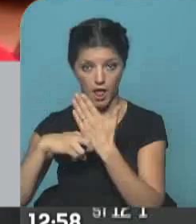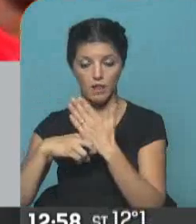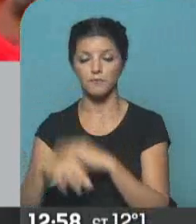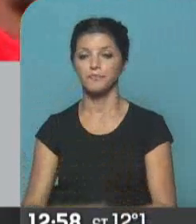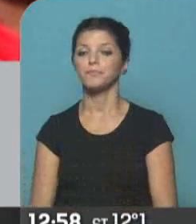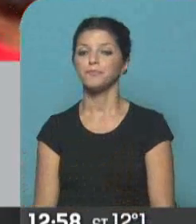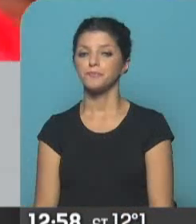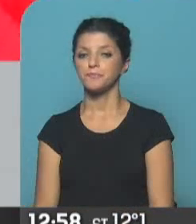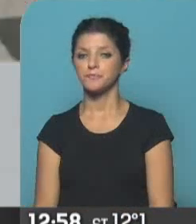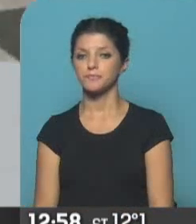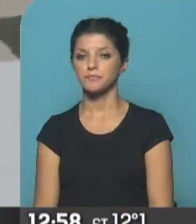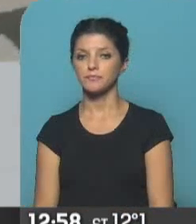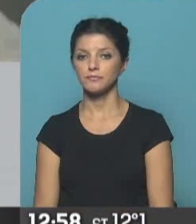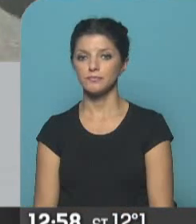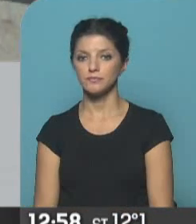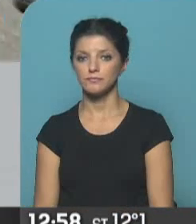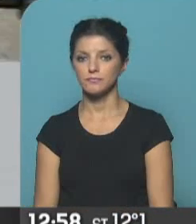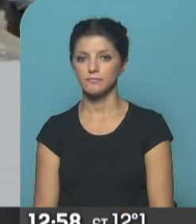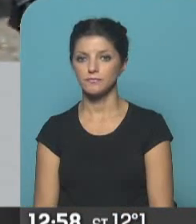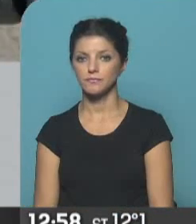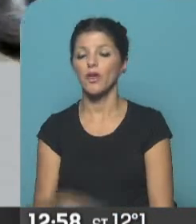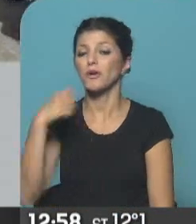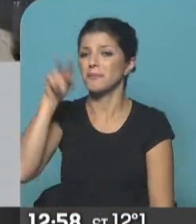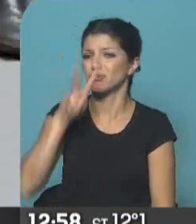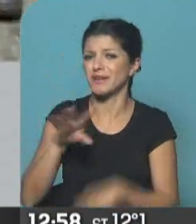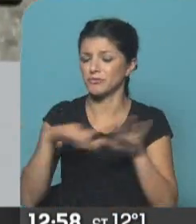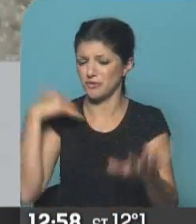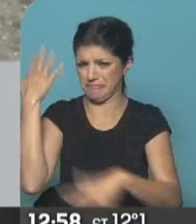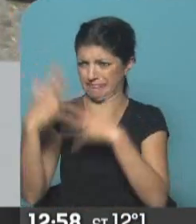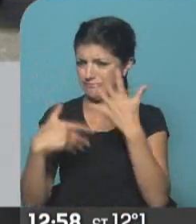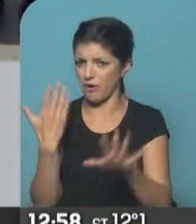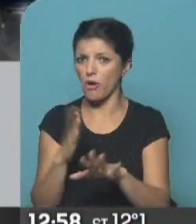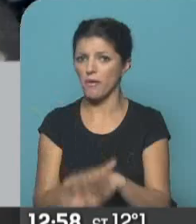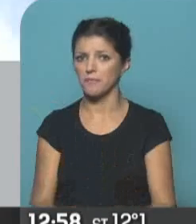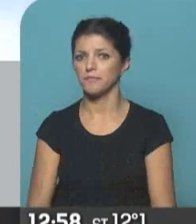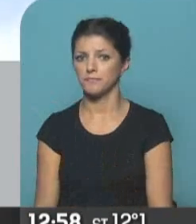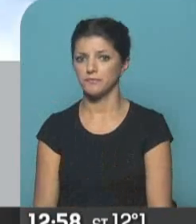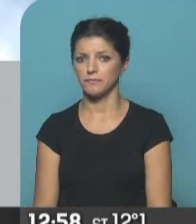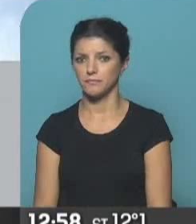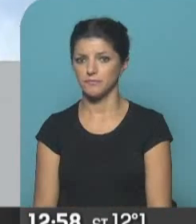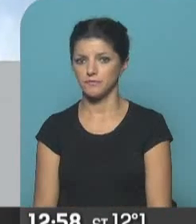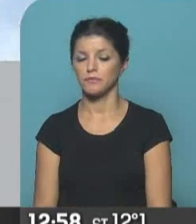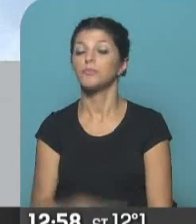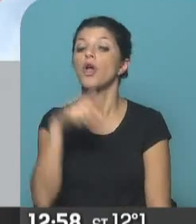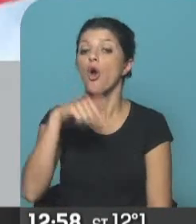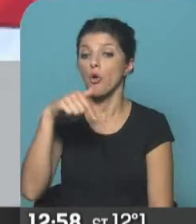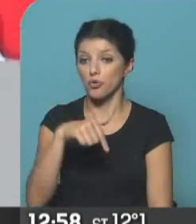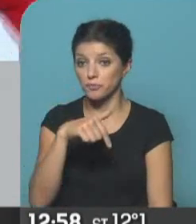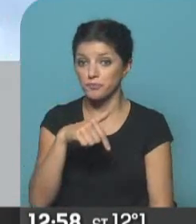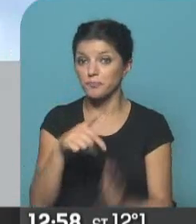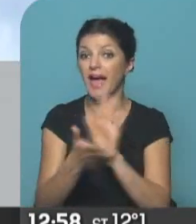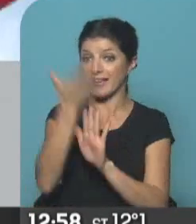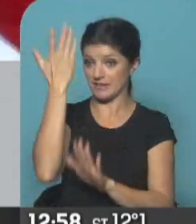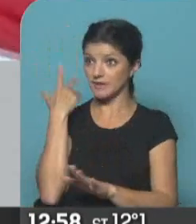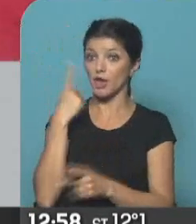desquiciada hoy en Venezuela, porque, por ejemplo, hoy mismo, un día después de que se tomara control